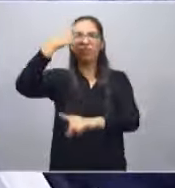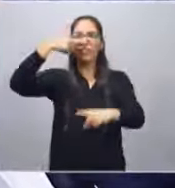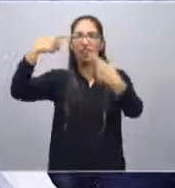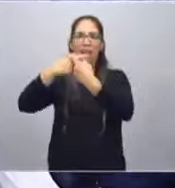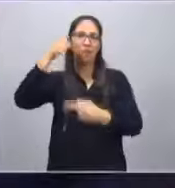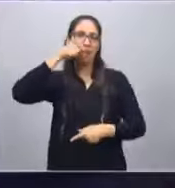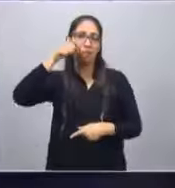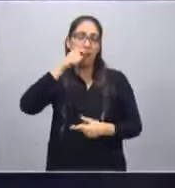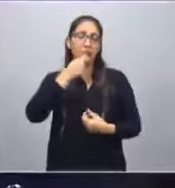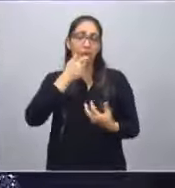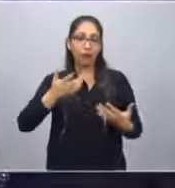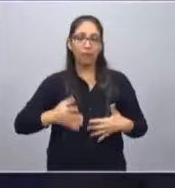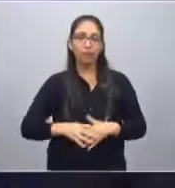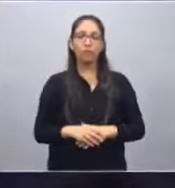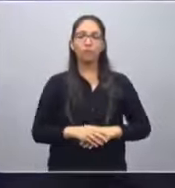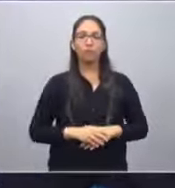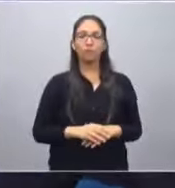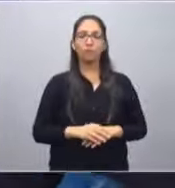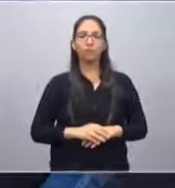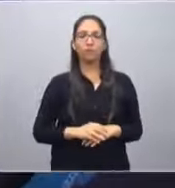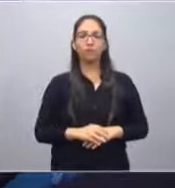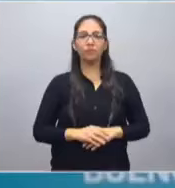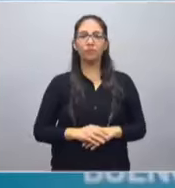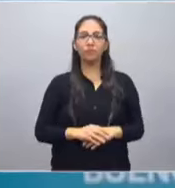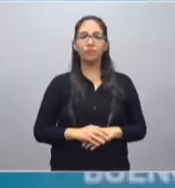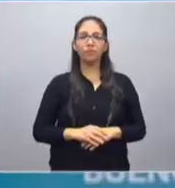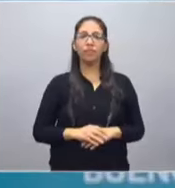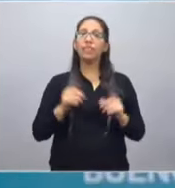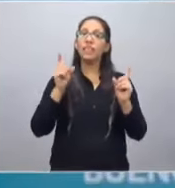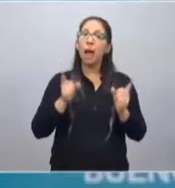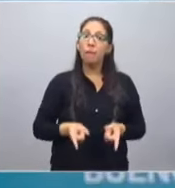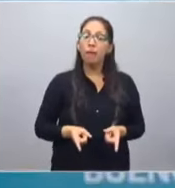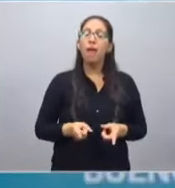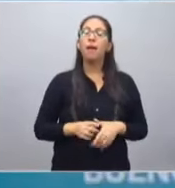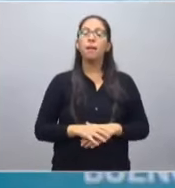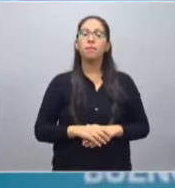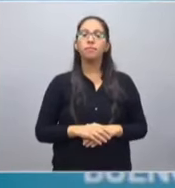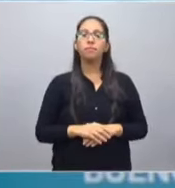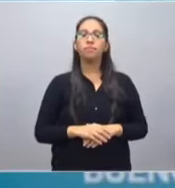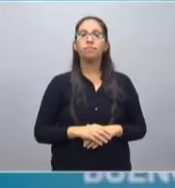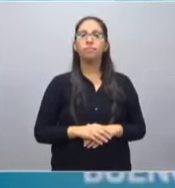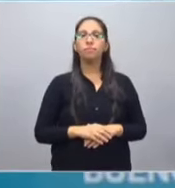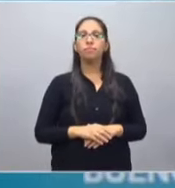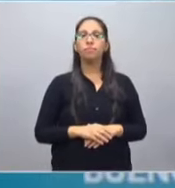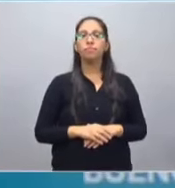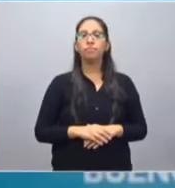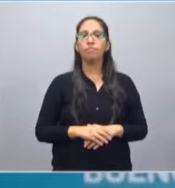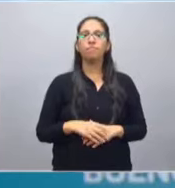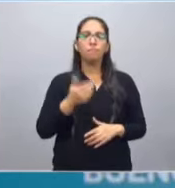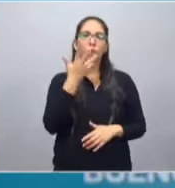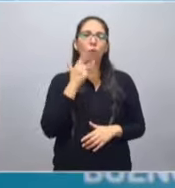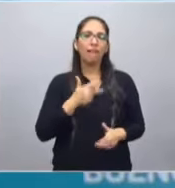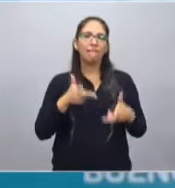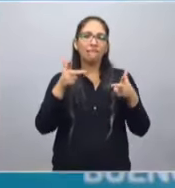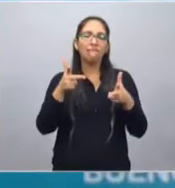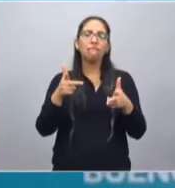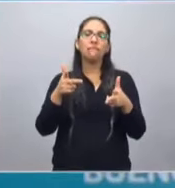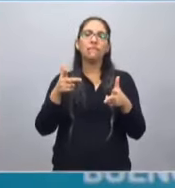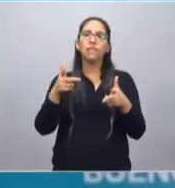y también y también Resaltar el compromiso del sector